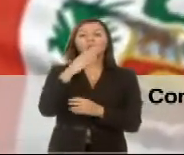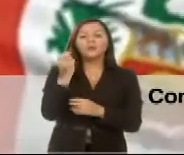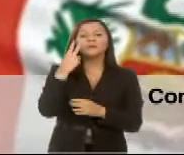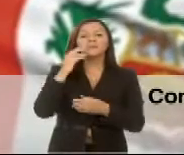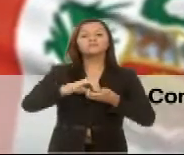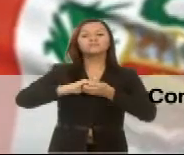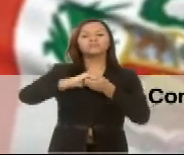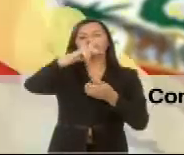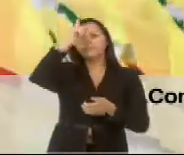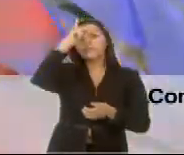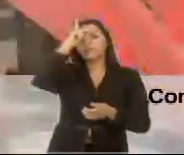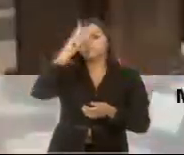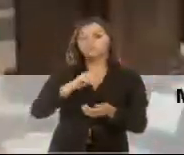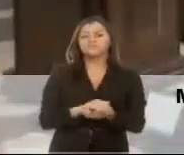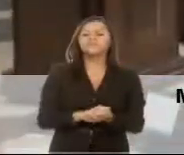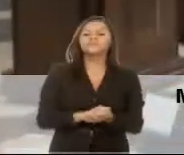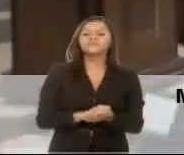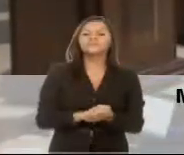social con el Perú.